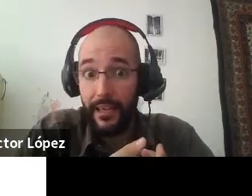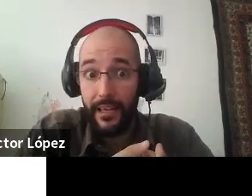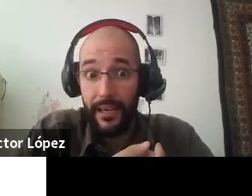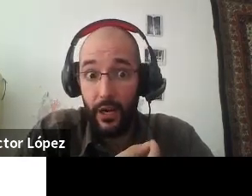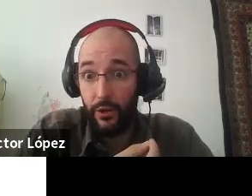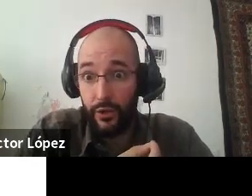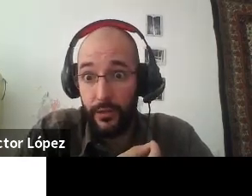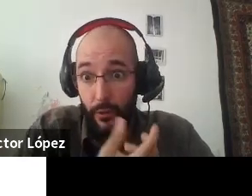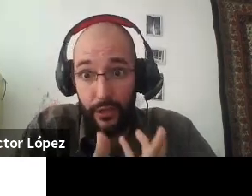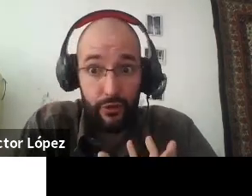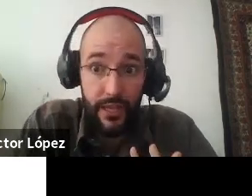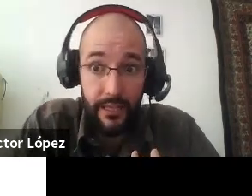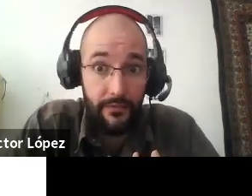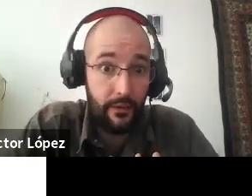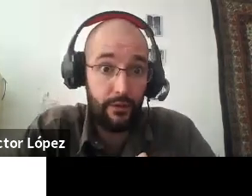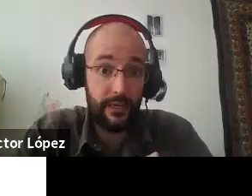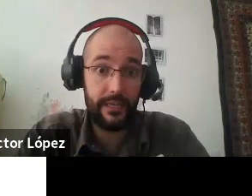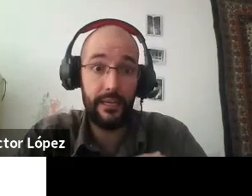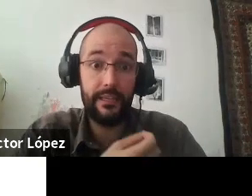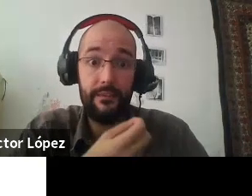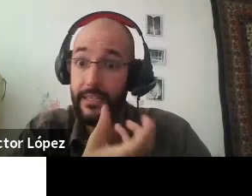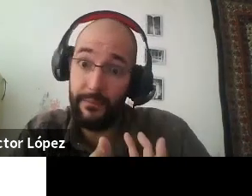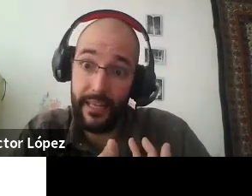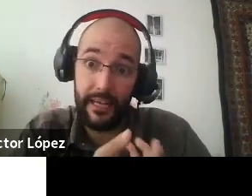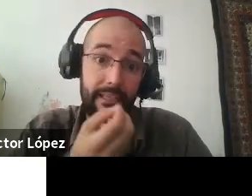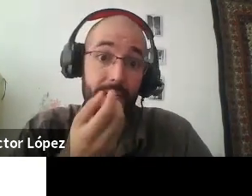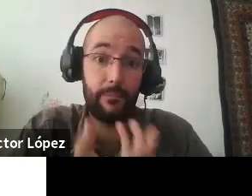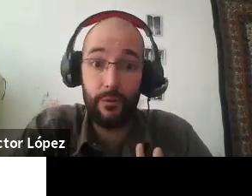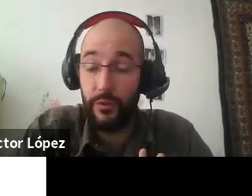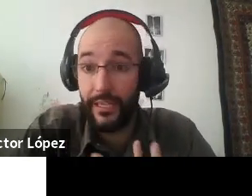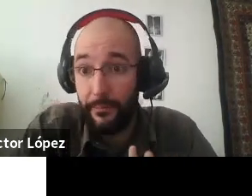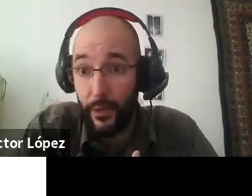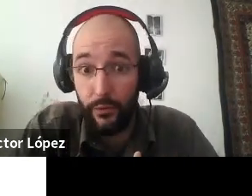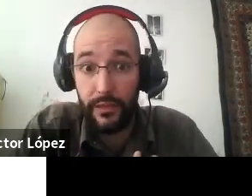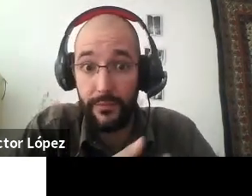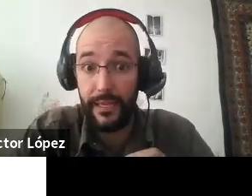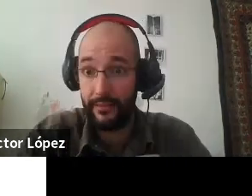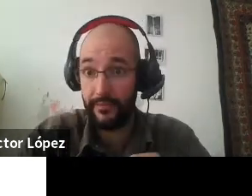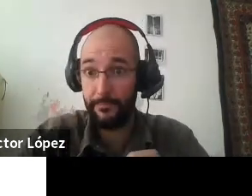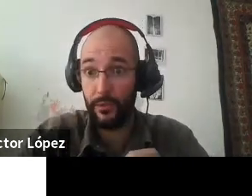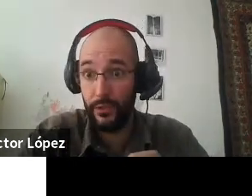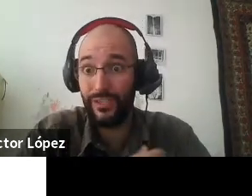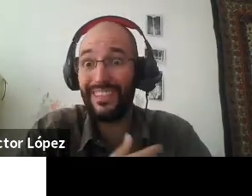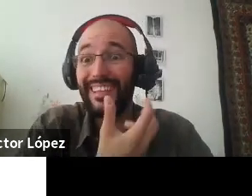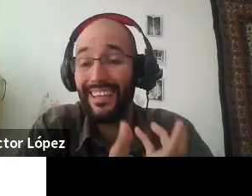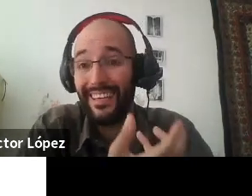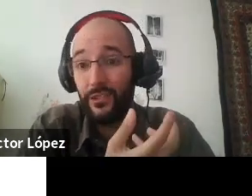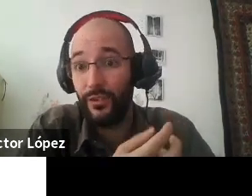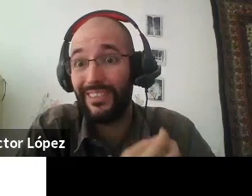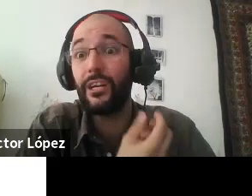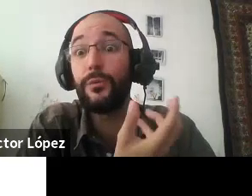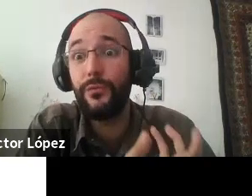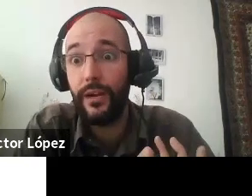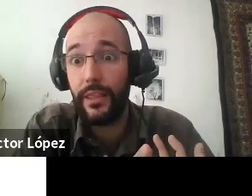que los procesos científicos requieren de falsabilidad y de reproducibilidad, ¿no? Esto es entender